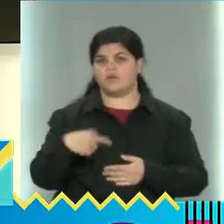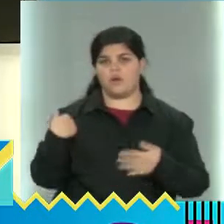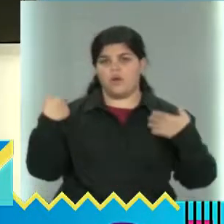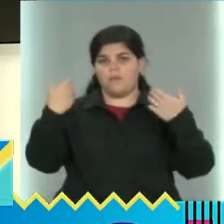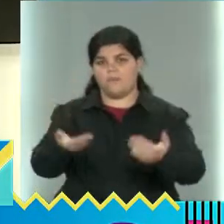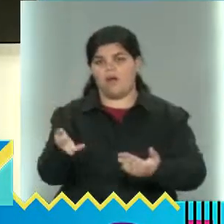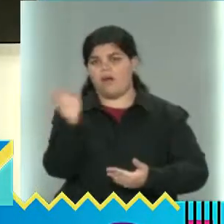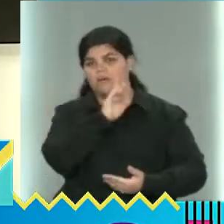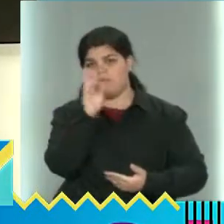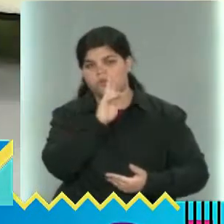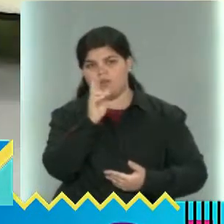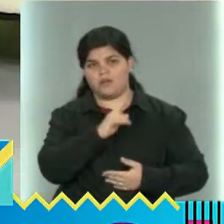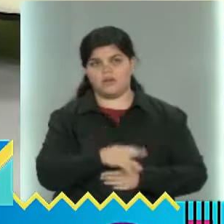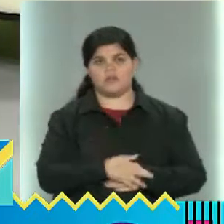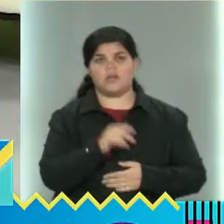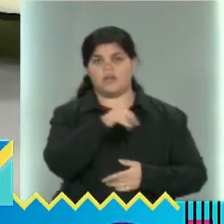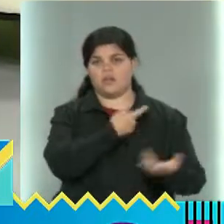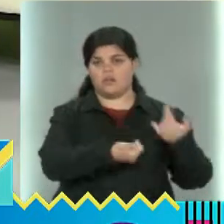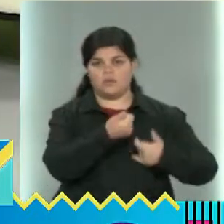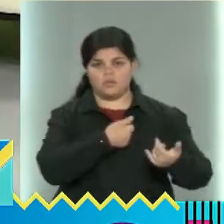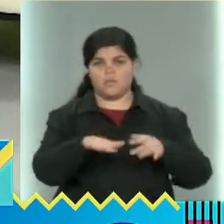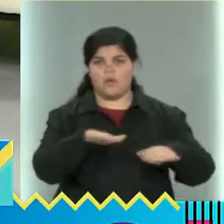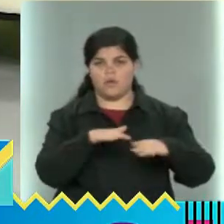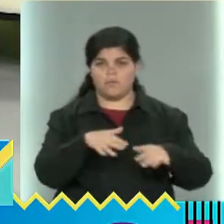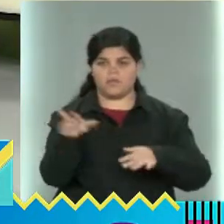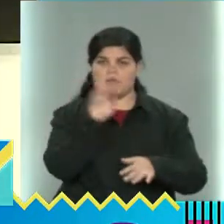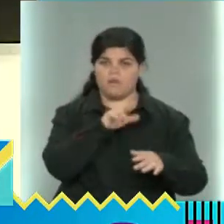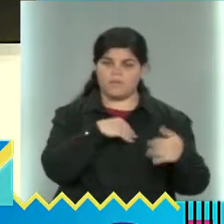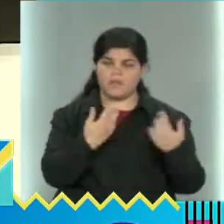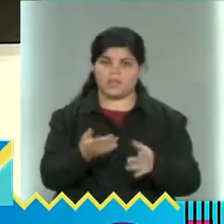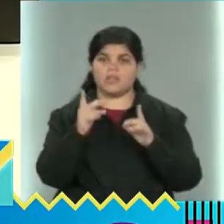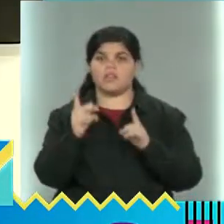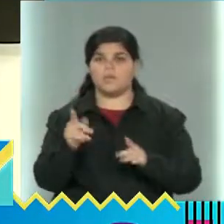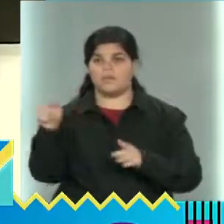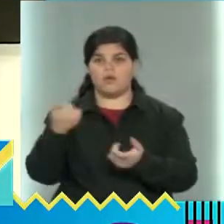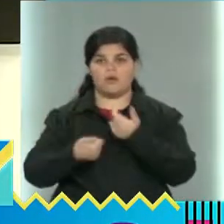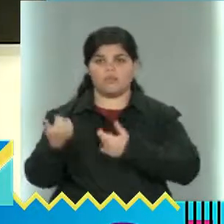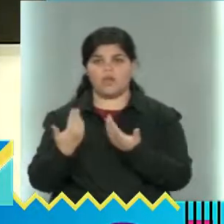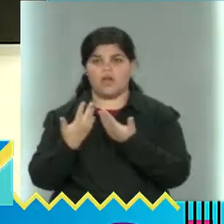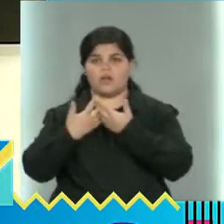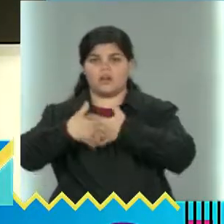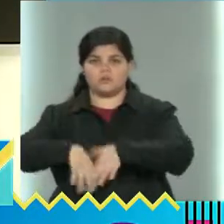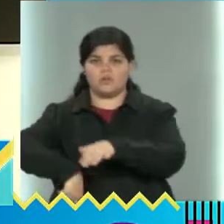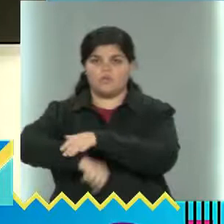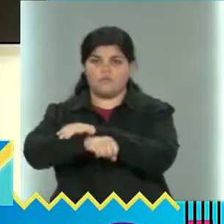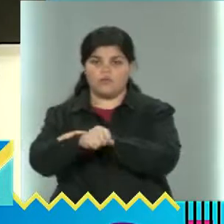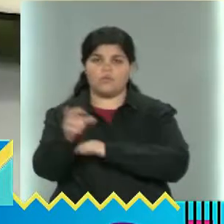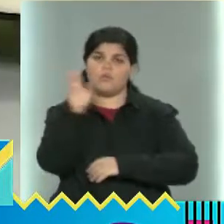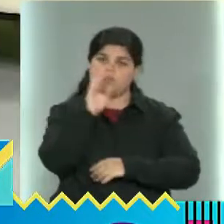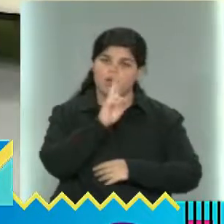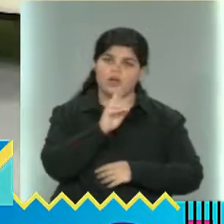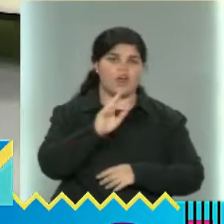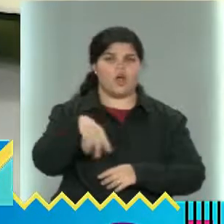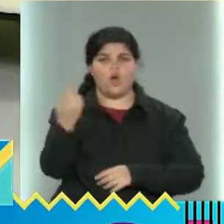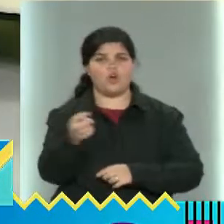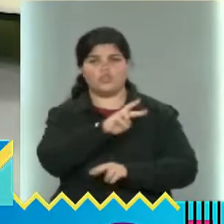Habla Gabriel de el movimiento feminista, vos, Eliana, hablás de la relación del fútbol también, y bueno, y las mujeres. ¿Qué otras temáticas creen